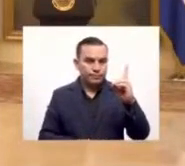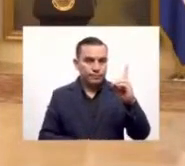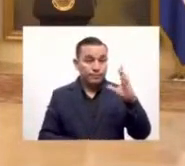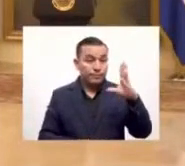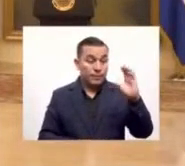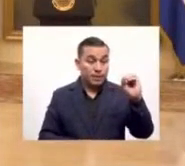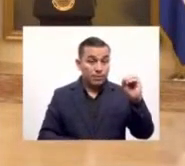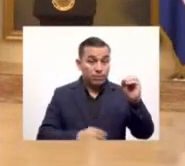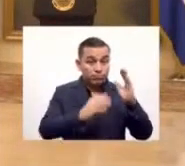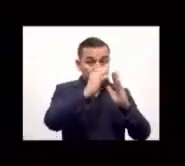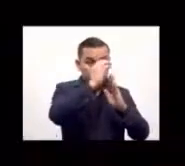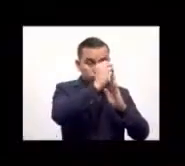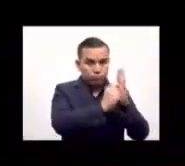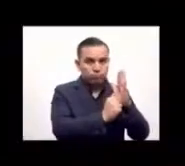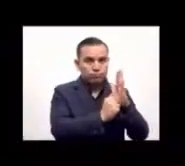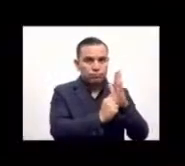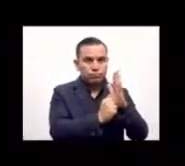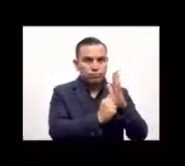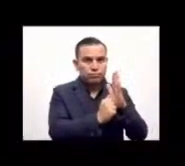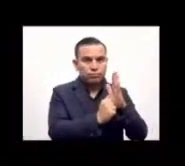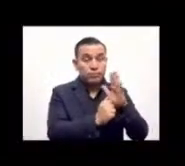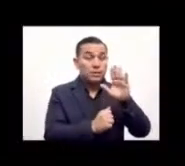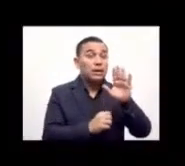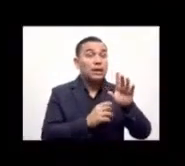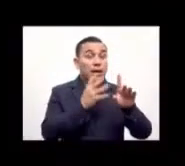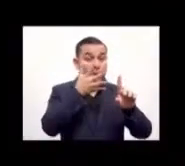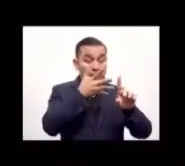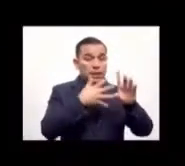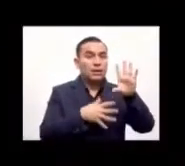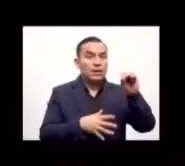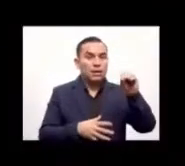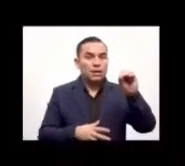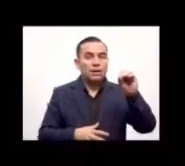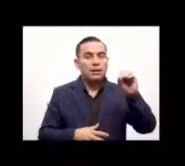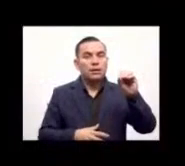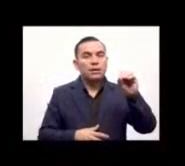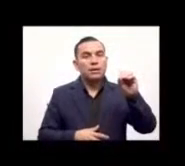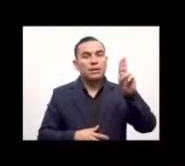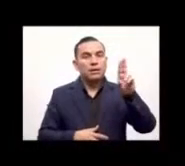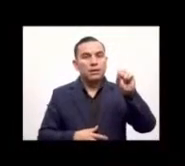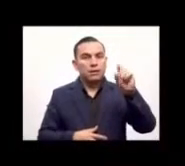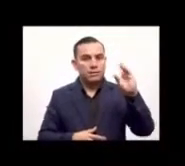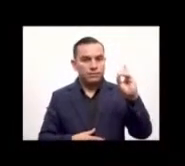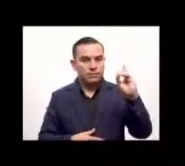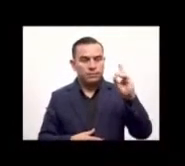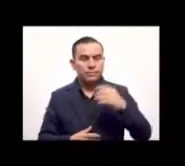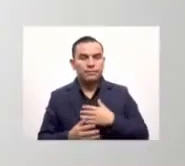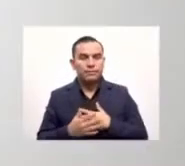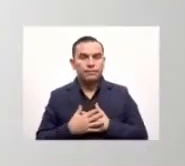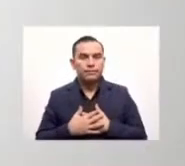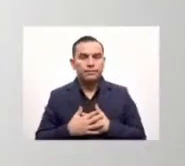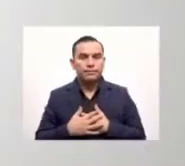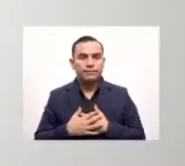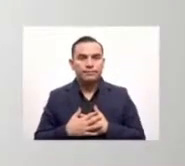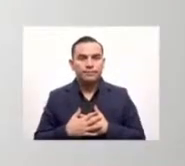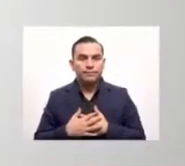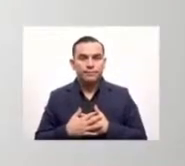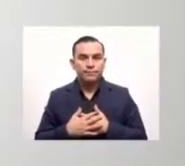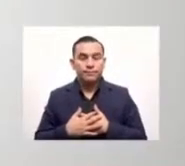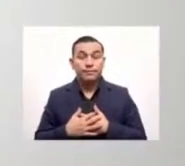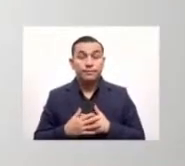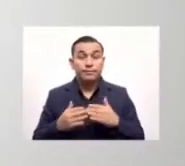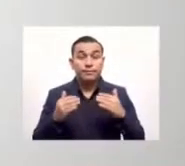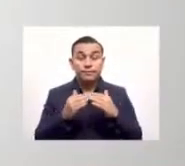una mesa de trabajo, un task force, diseñado para estudiar esto y para hacer todos los análisis y para convertir a